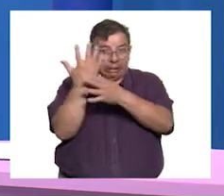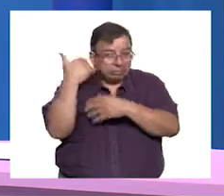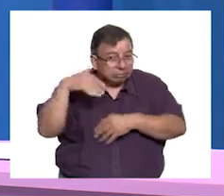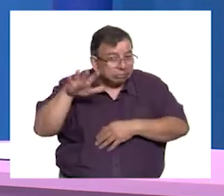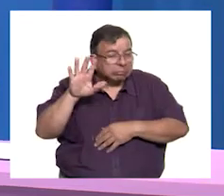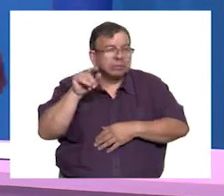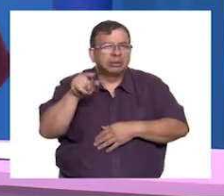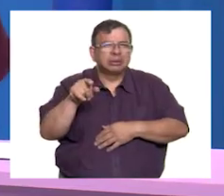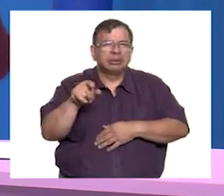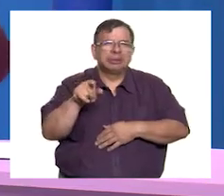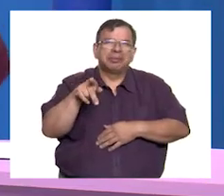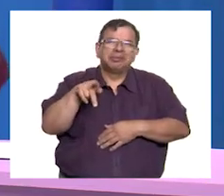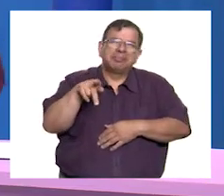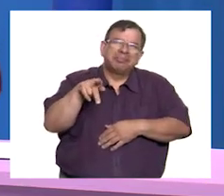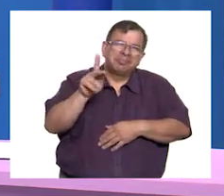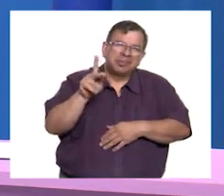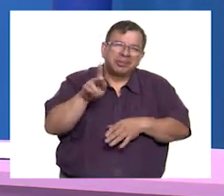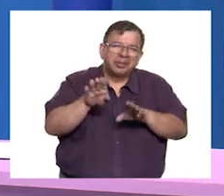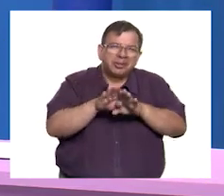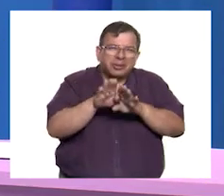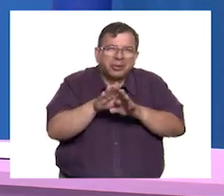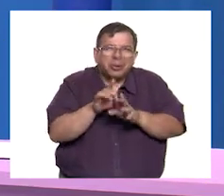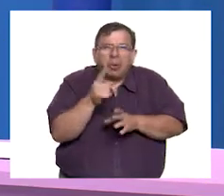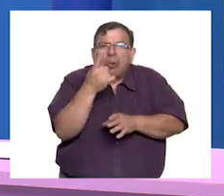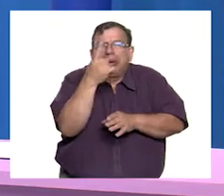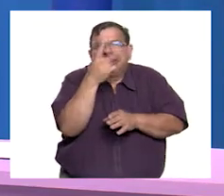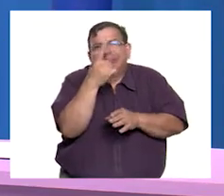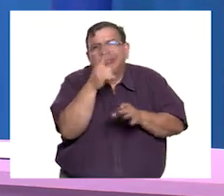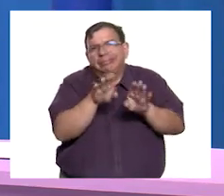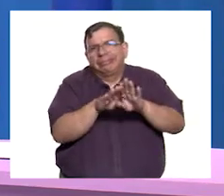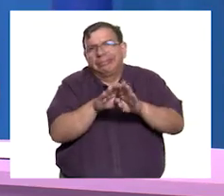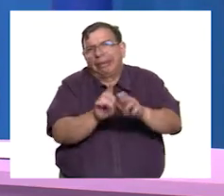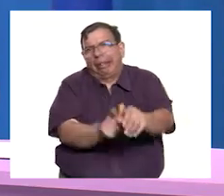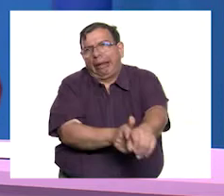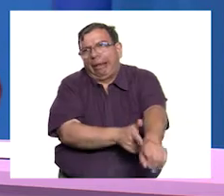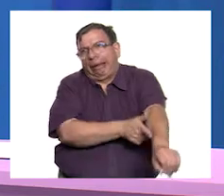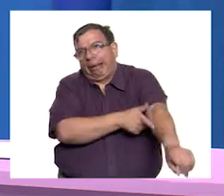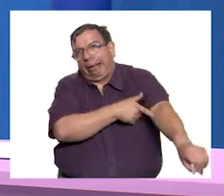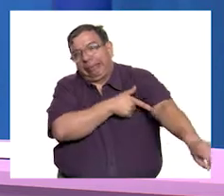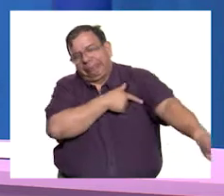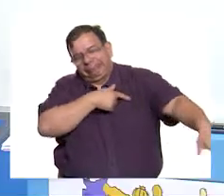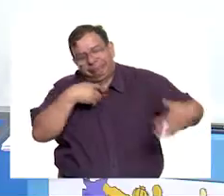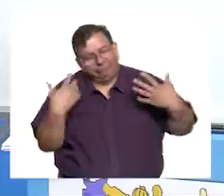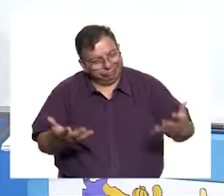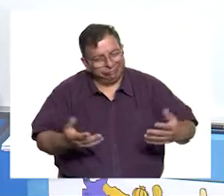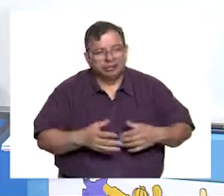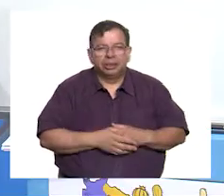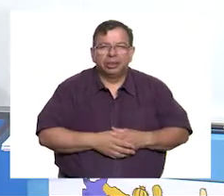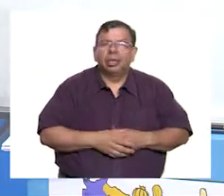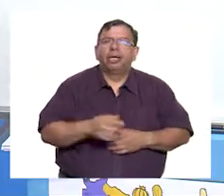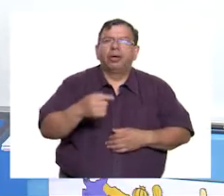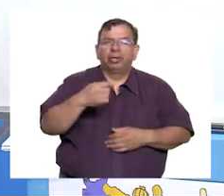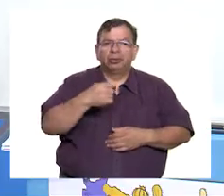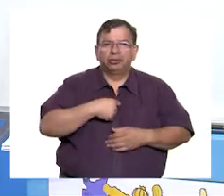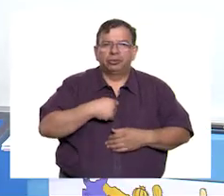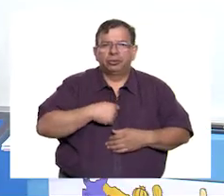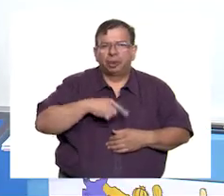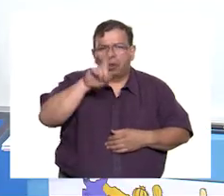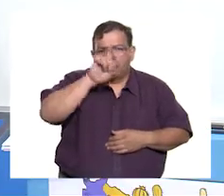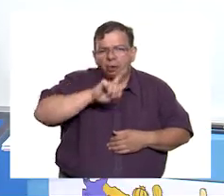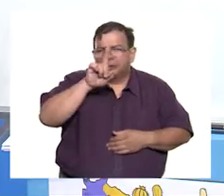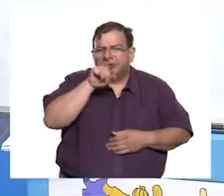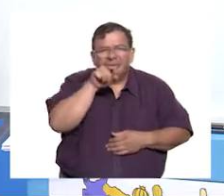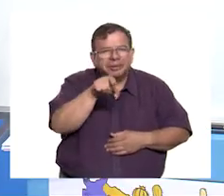pero pues apenas alcanzamos a leer una porque era muy larga. Muy bien. Miren, yo les recomiendo que no